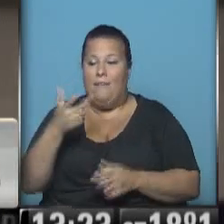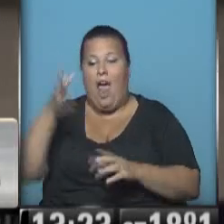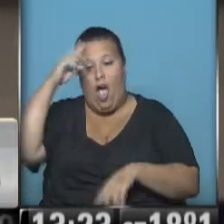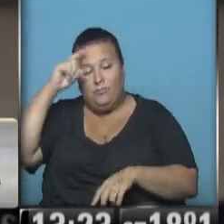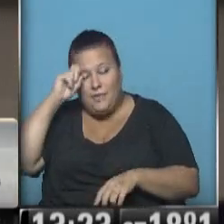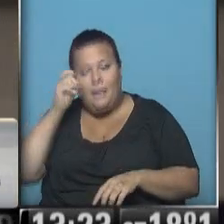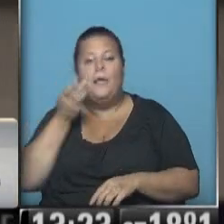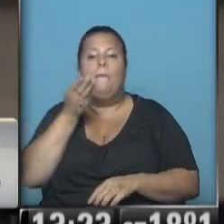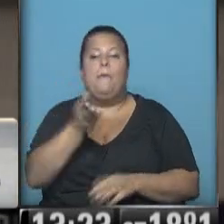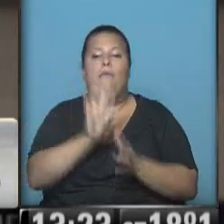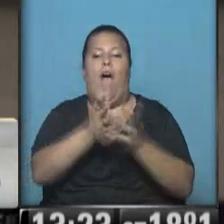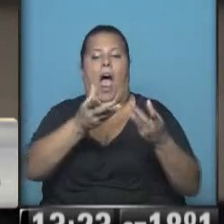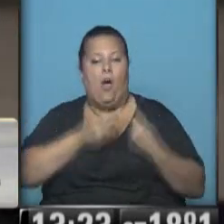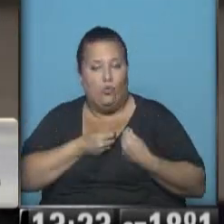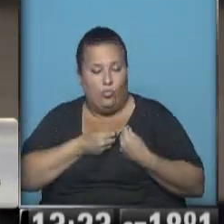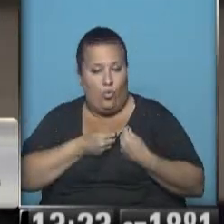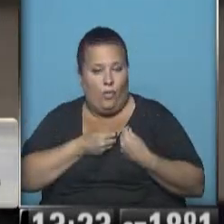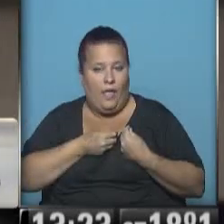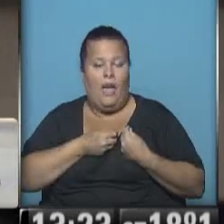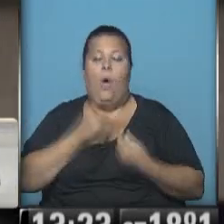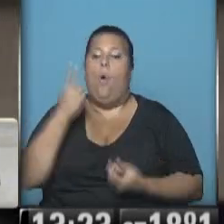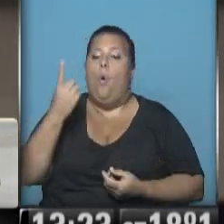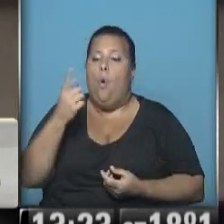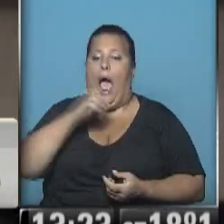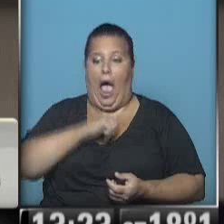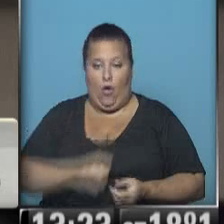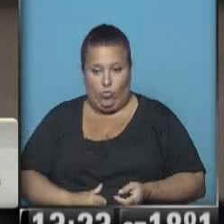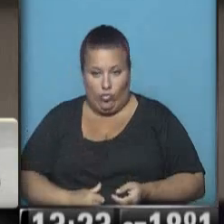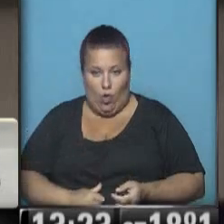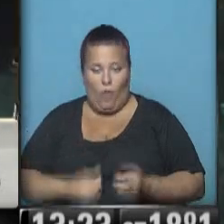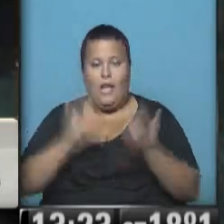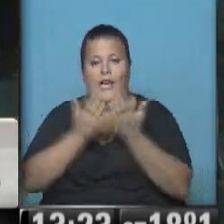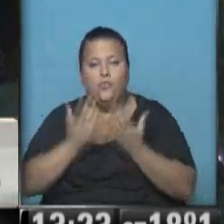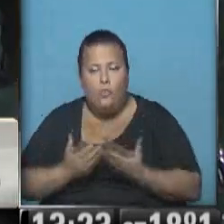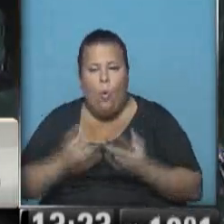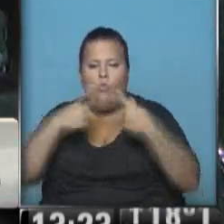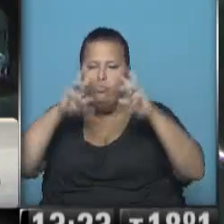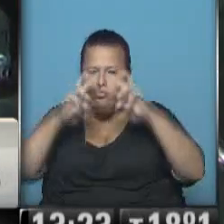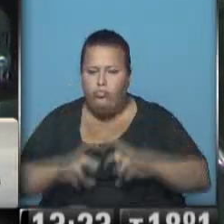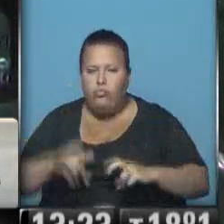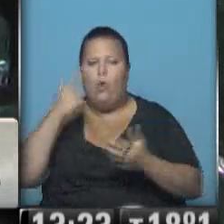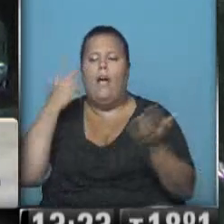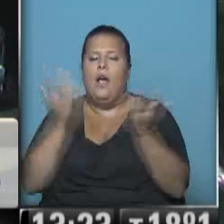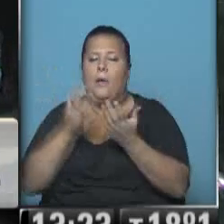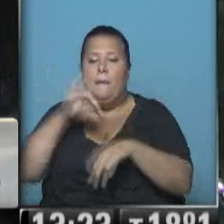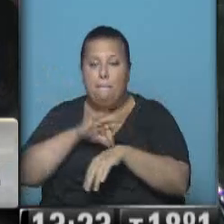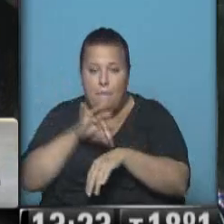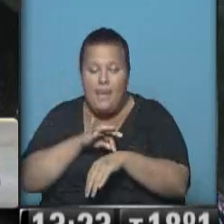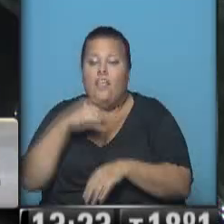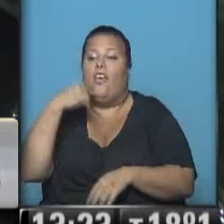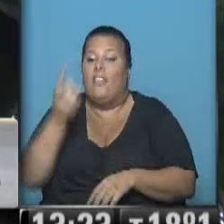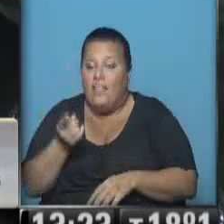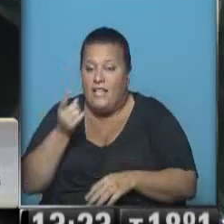hospital y pide ayuda y hay una autopsia estudios estomatológicos y una nueva evaluación médica que